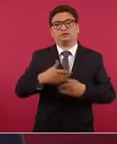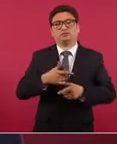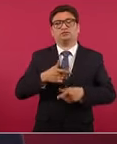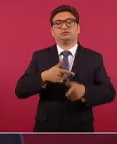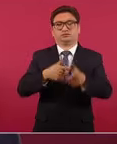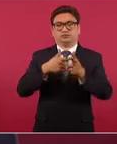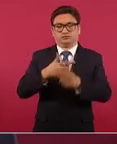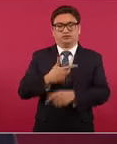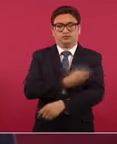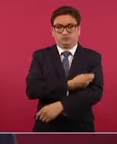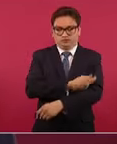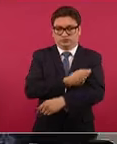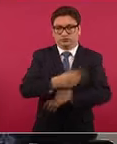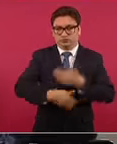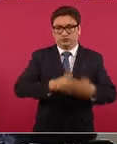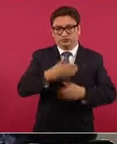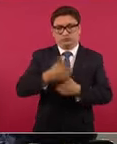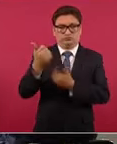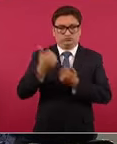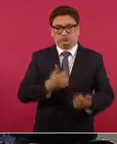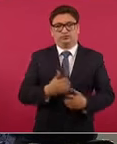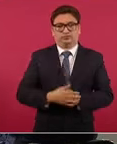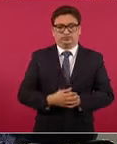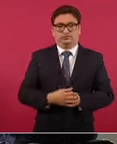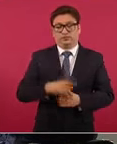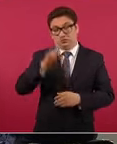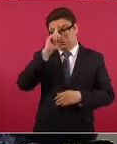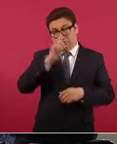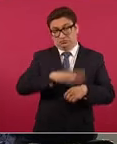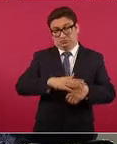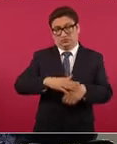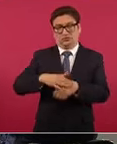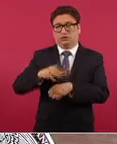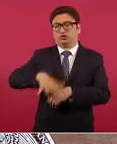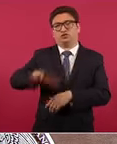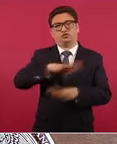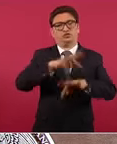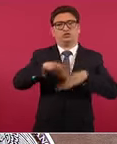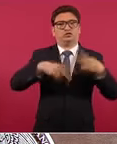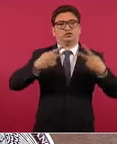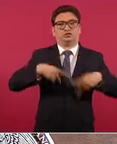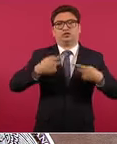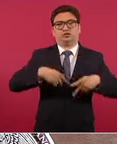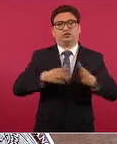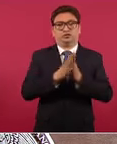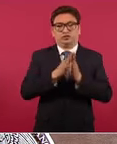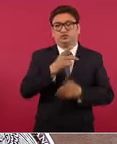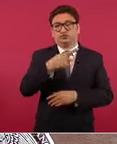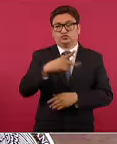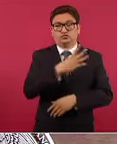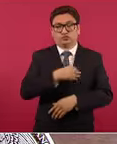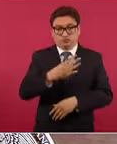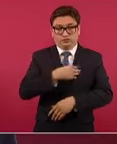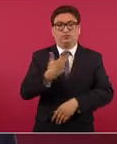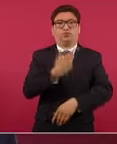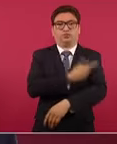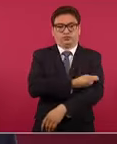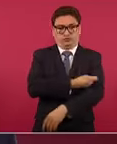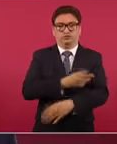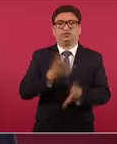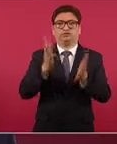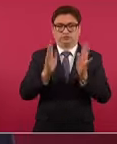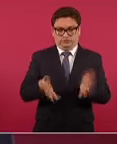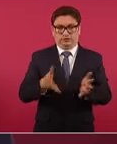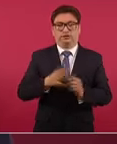conforme vamos aplicando la vacunación la recomendación a familias es no deje de vacunar a sus hijos ya está la vacuna